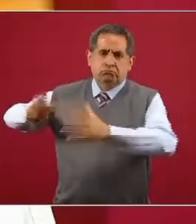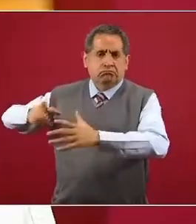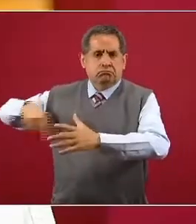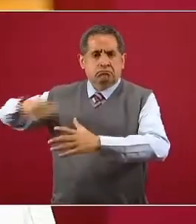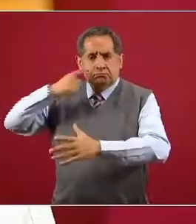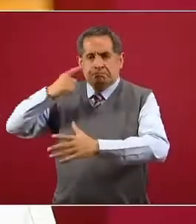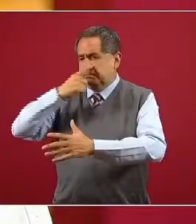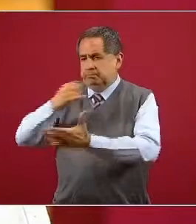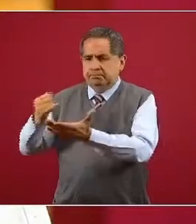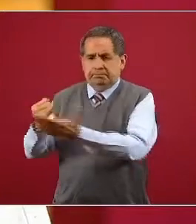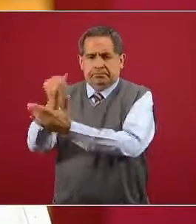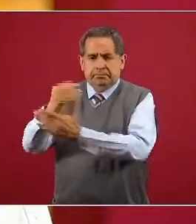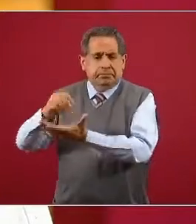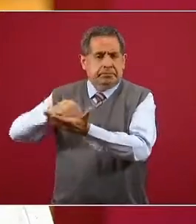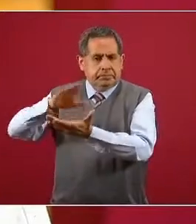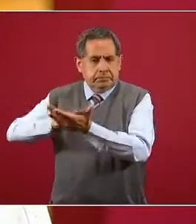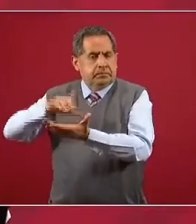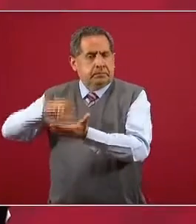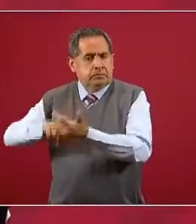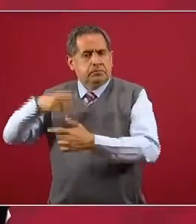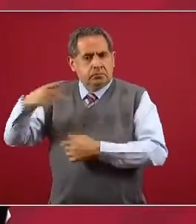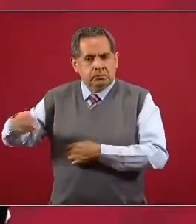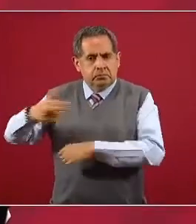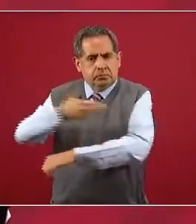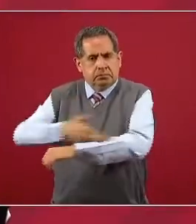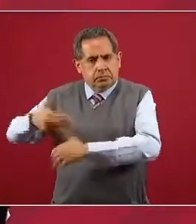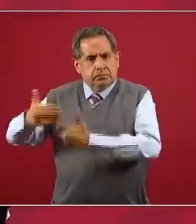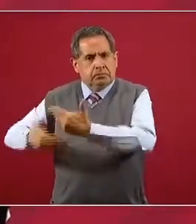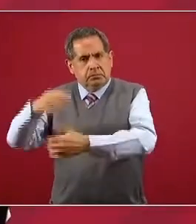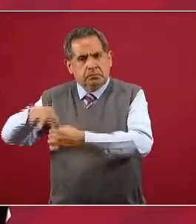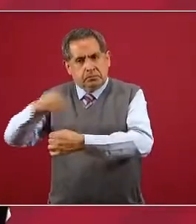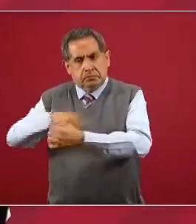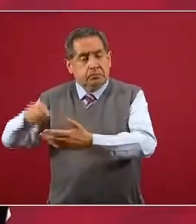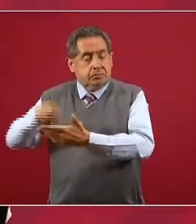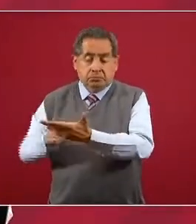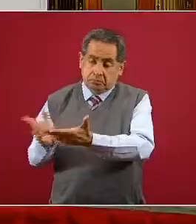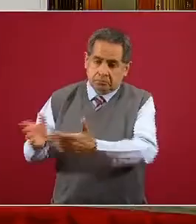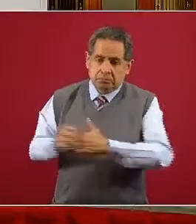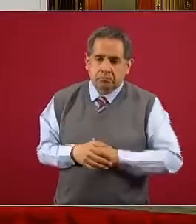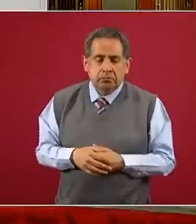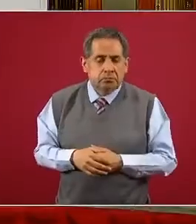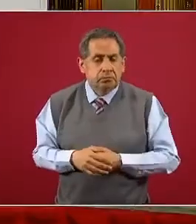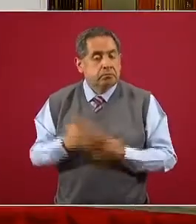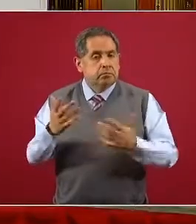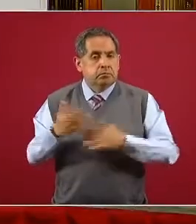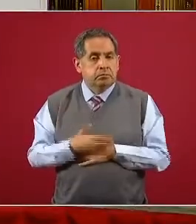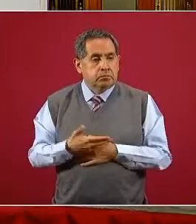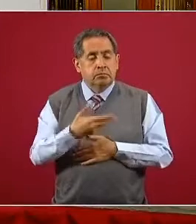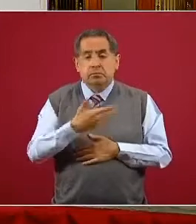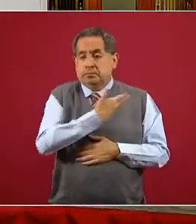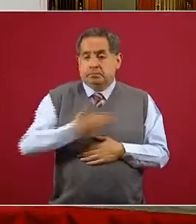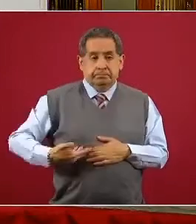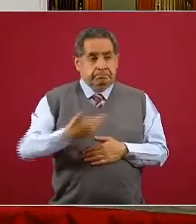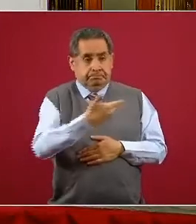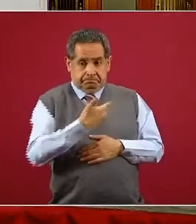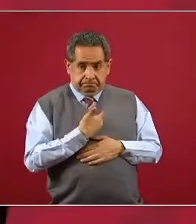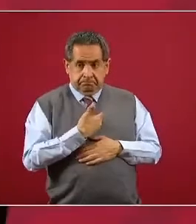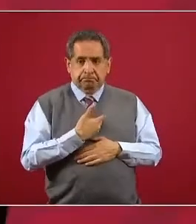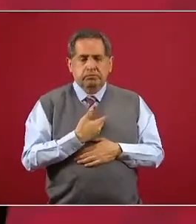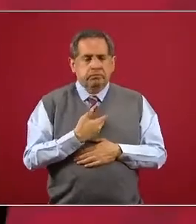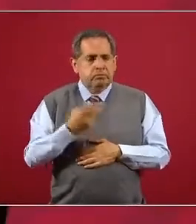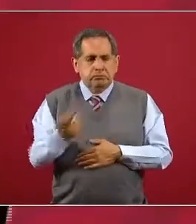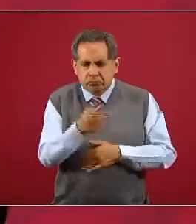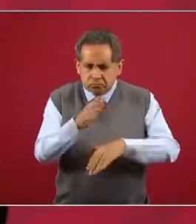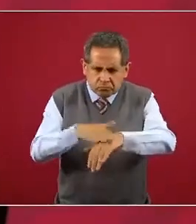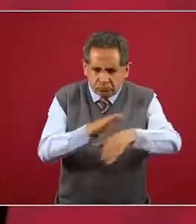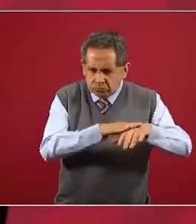las disposiciones legales del proceso electoral. Y lo único que nos pidió el presidente nos